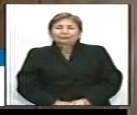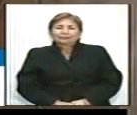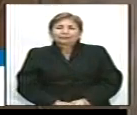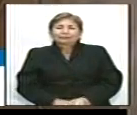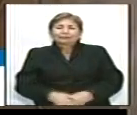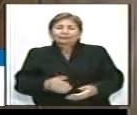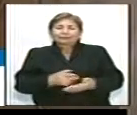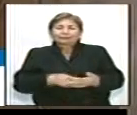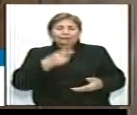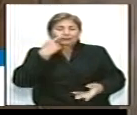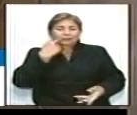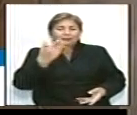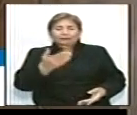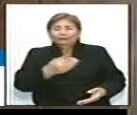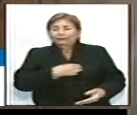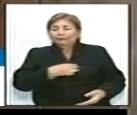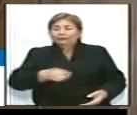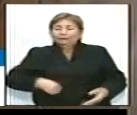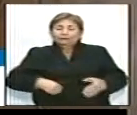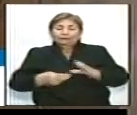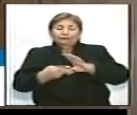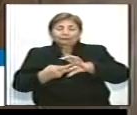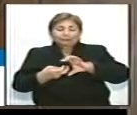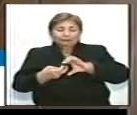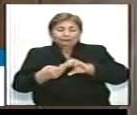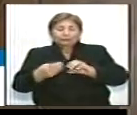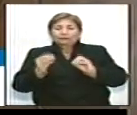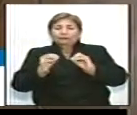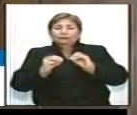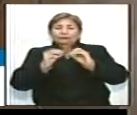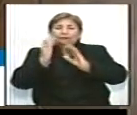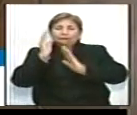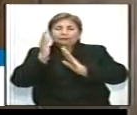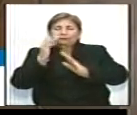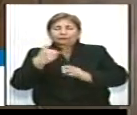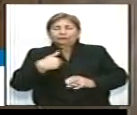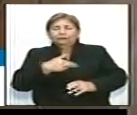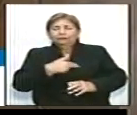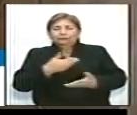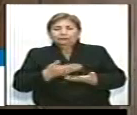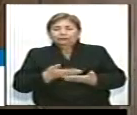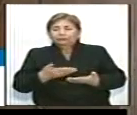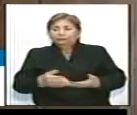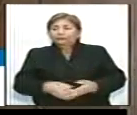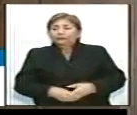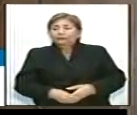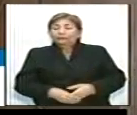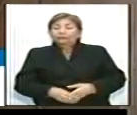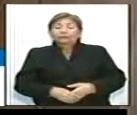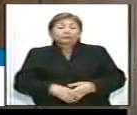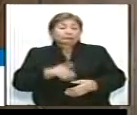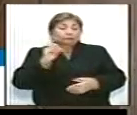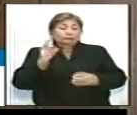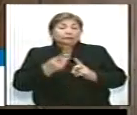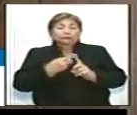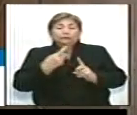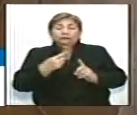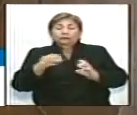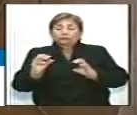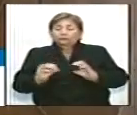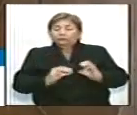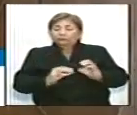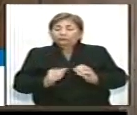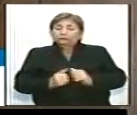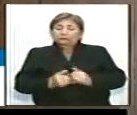que el señor ministro de Energía y Minas las exponga ante nuestra comisión. Por eso creo que una de las primeras acciones va a